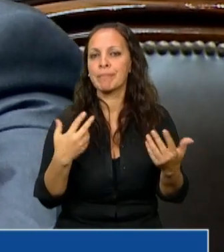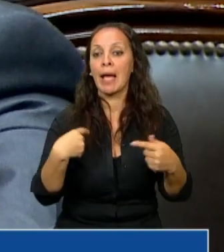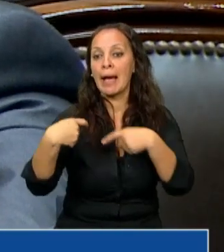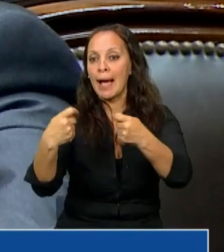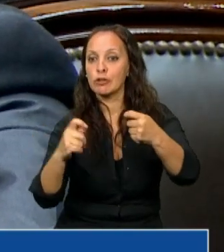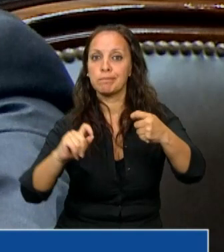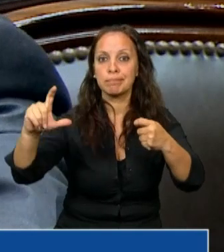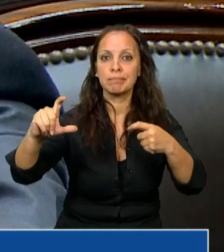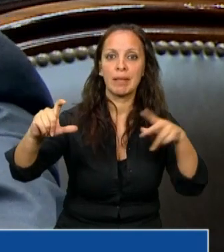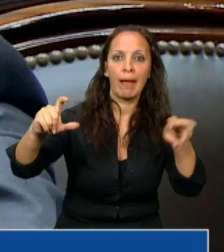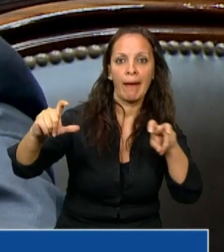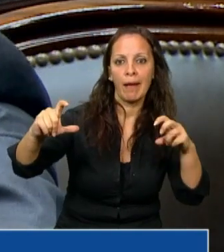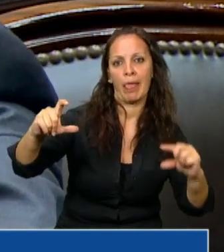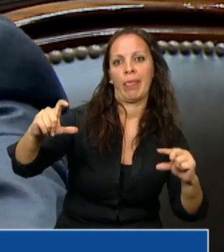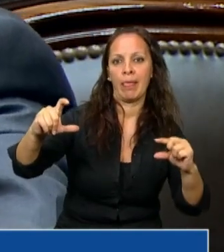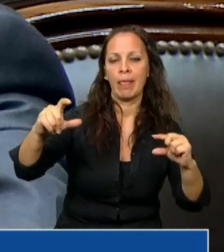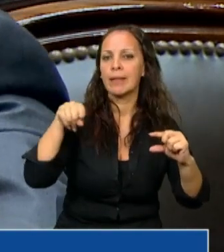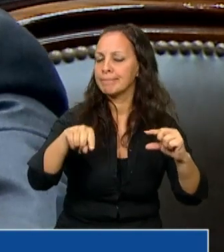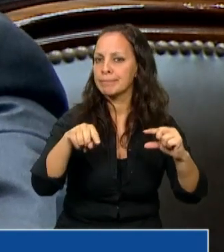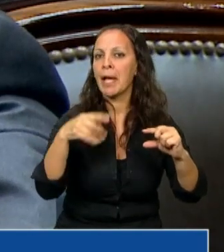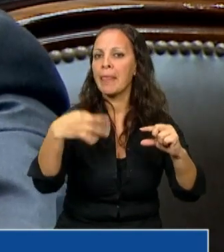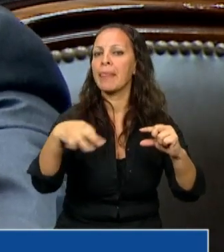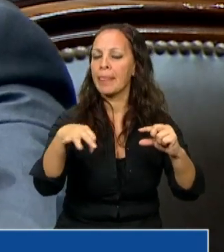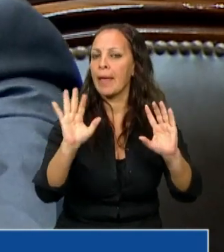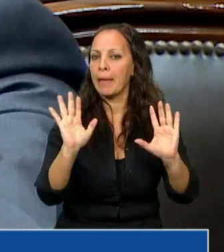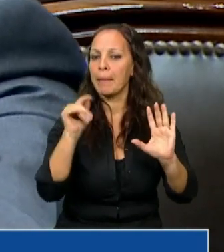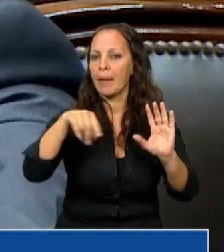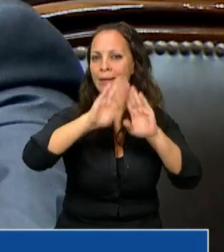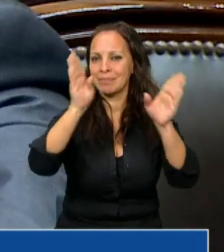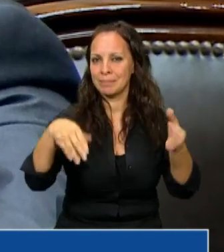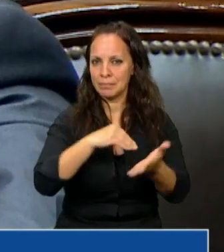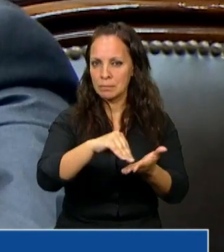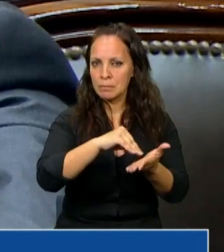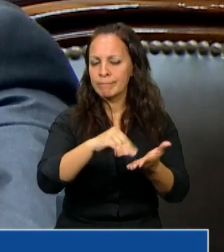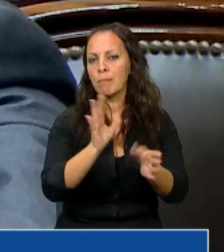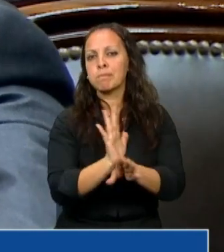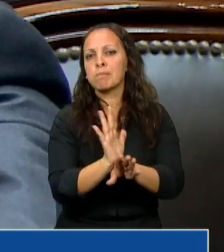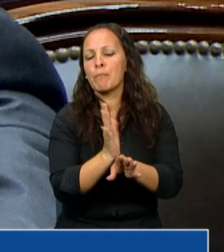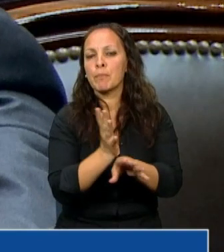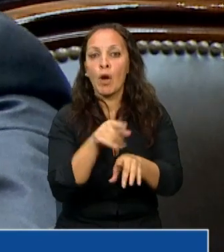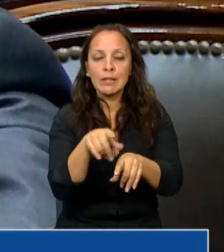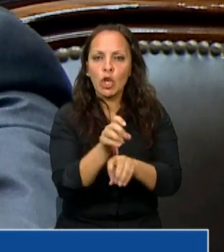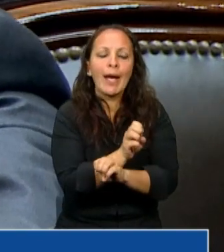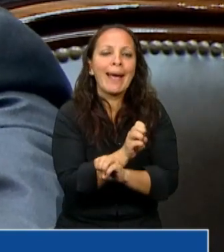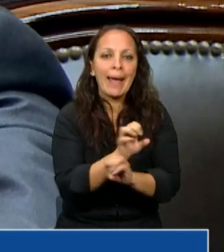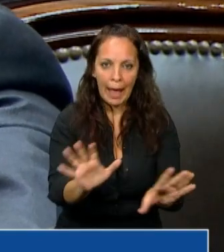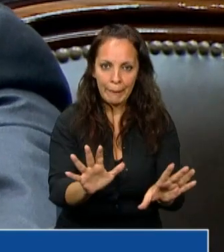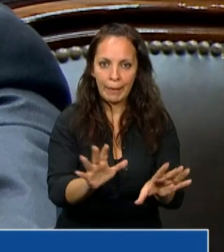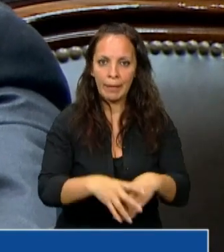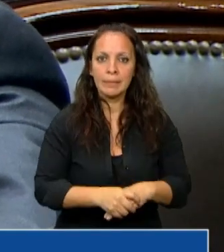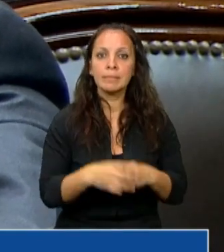fiscales deberían ser considerados, y en particular por esta Cámara, como una suerte de pecado mortal, y mucho